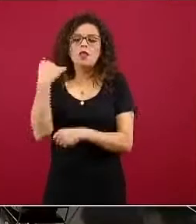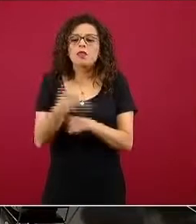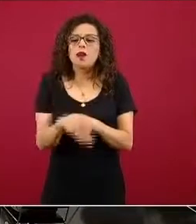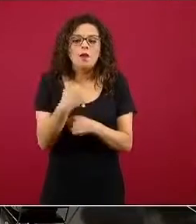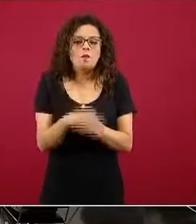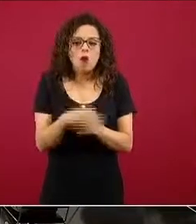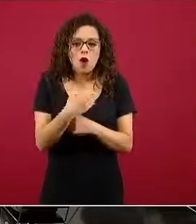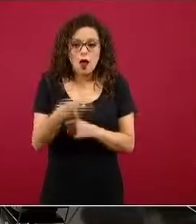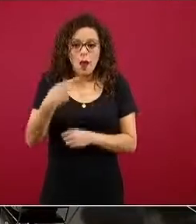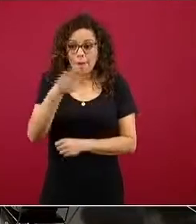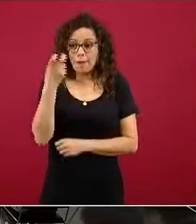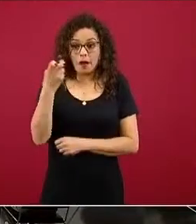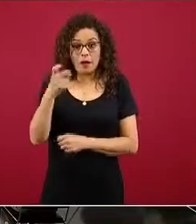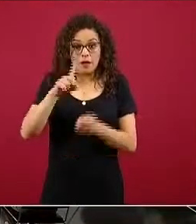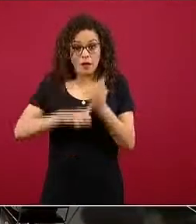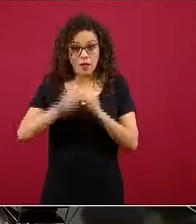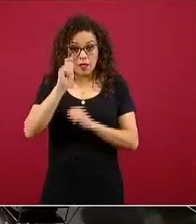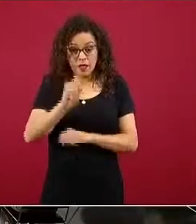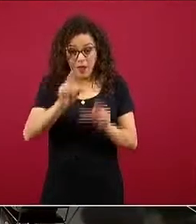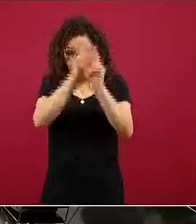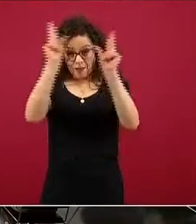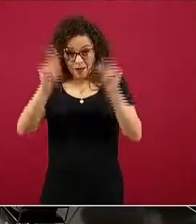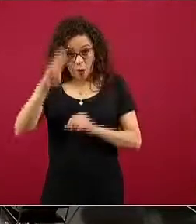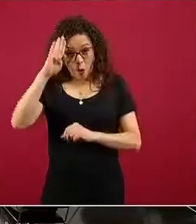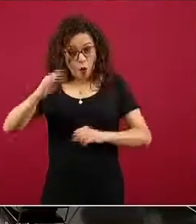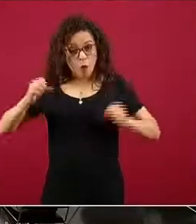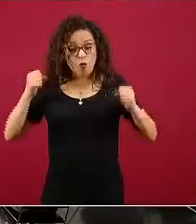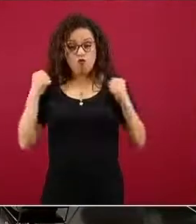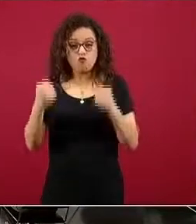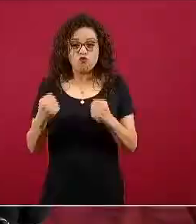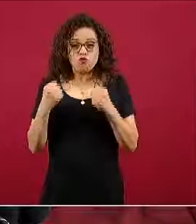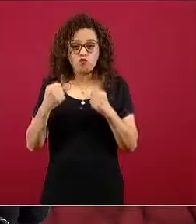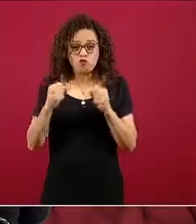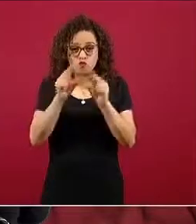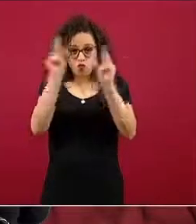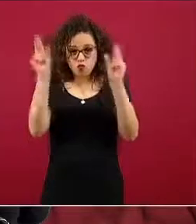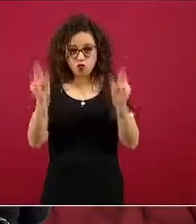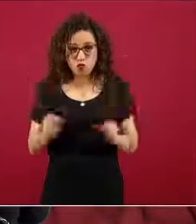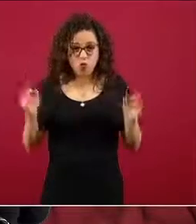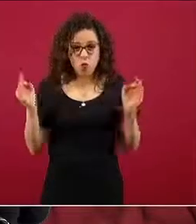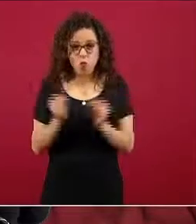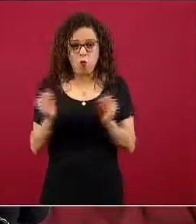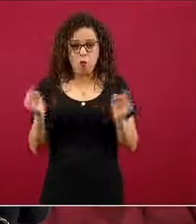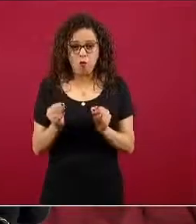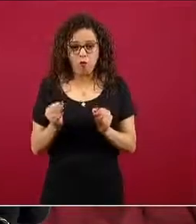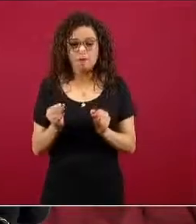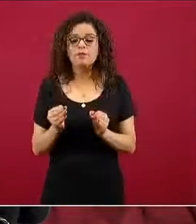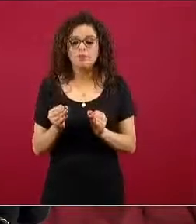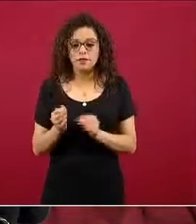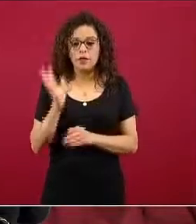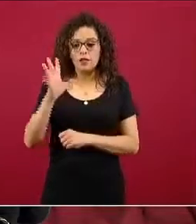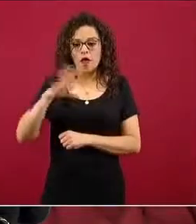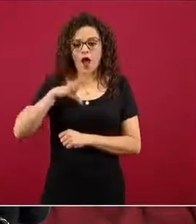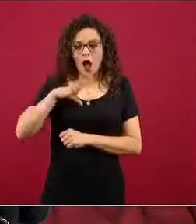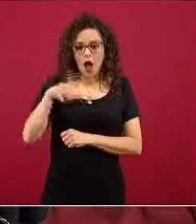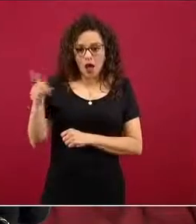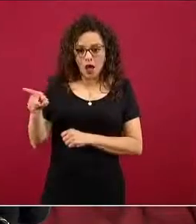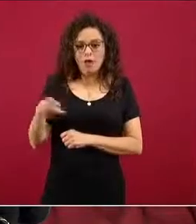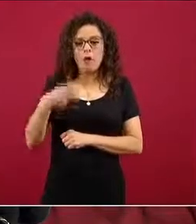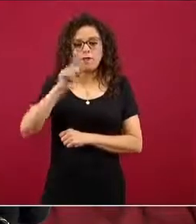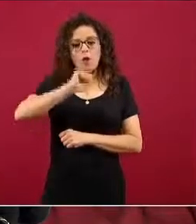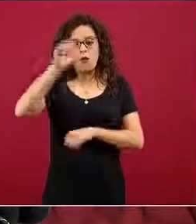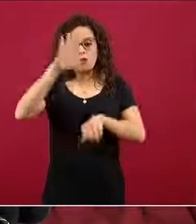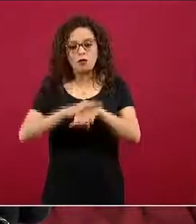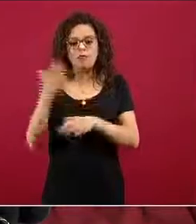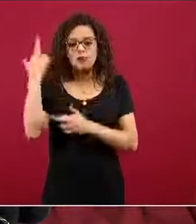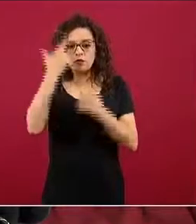esta red de ultracongelación, hasta el momento tenemos 165 ultracongeladores, se están evaluando ya otras más a partir de